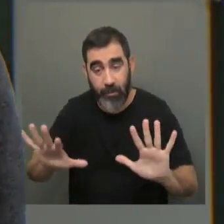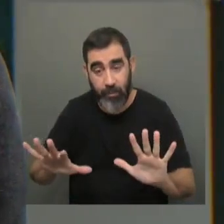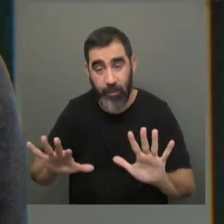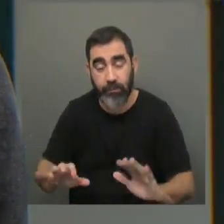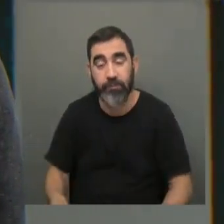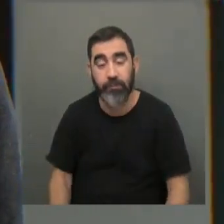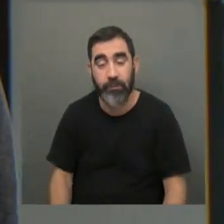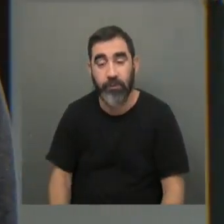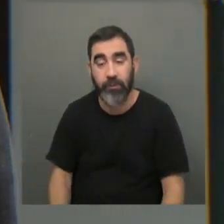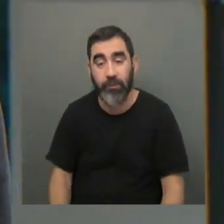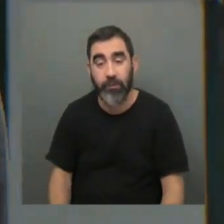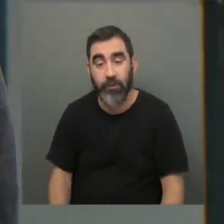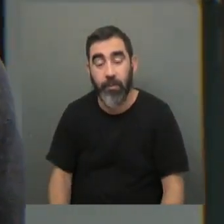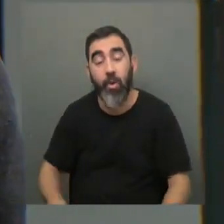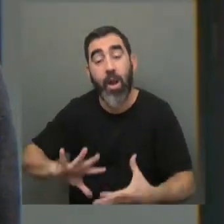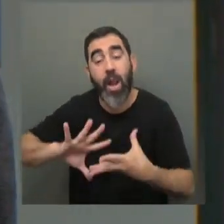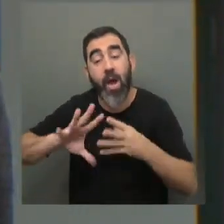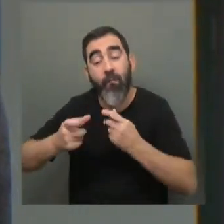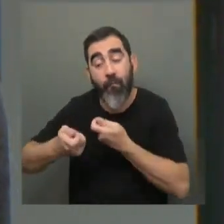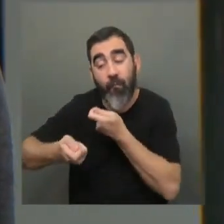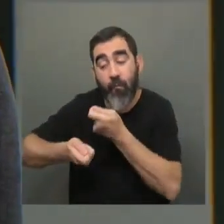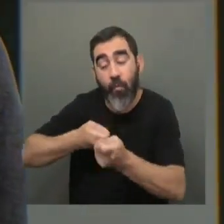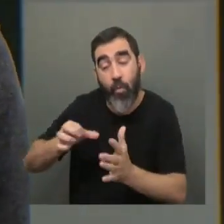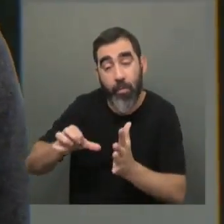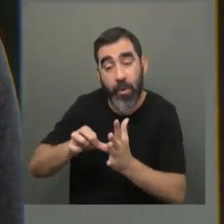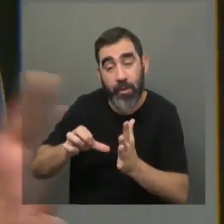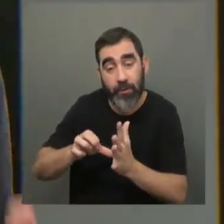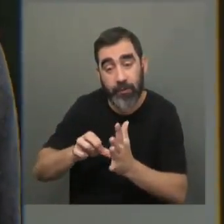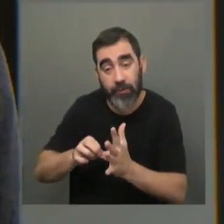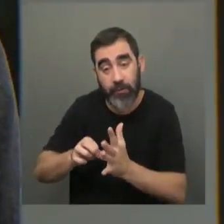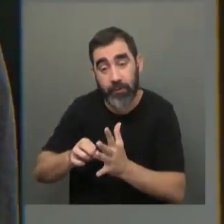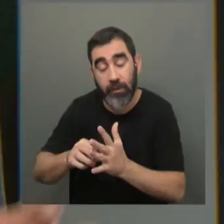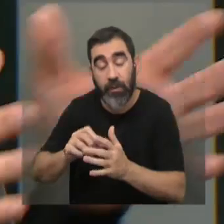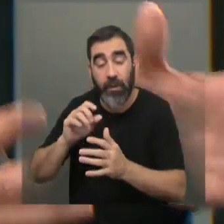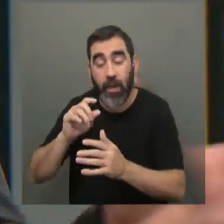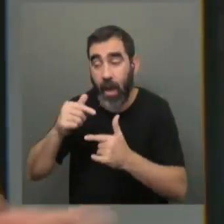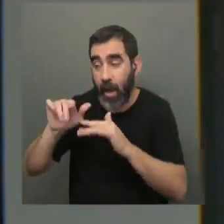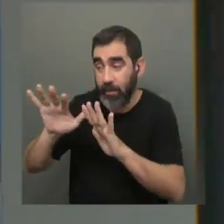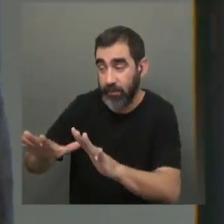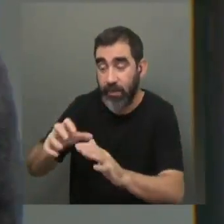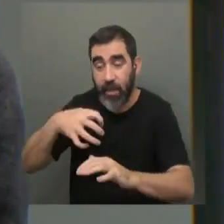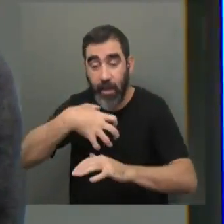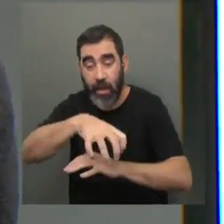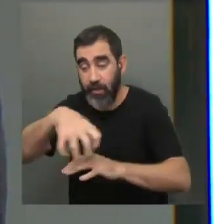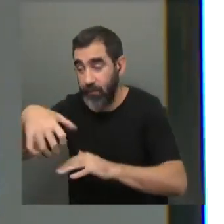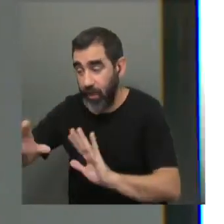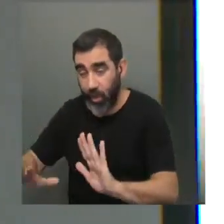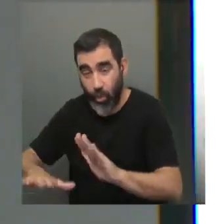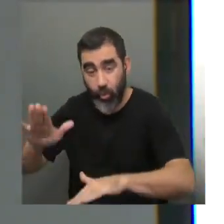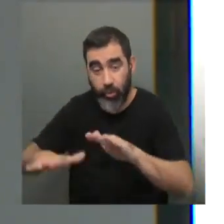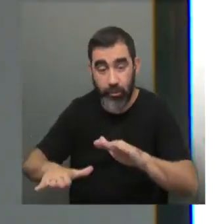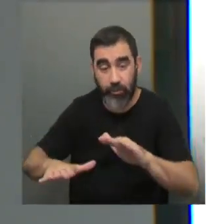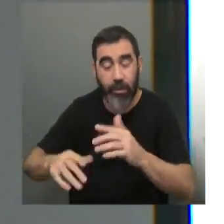ni menos. Ahora, la forma en que se construyen estos sistemas, ya sean generativos o clasificadores, es